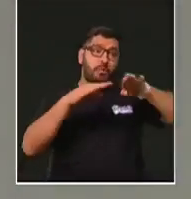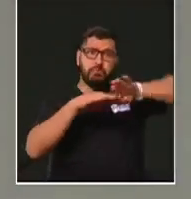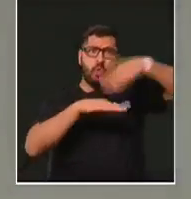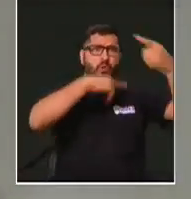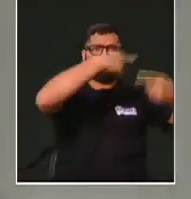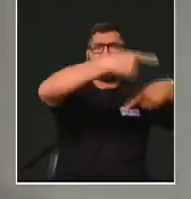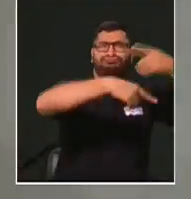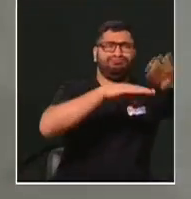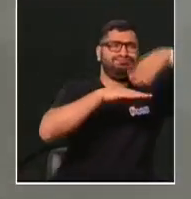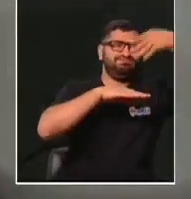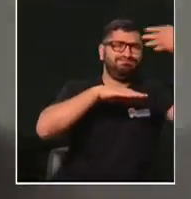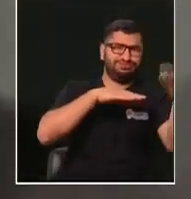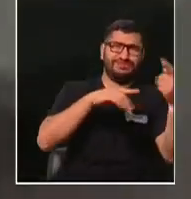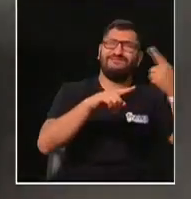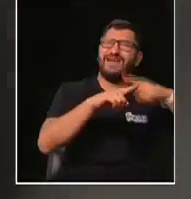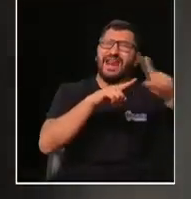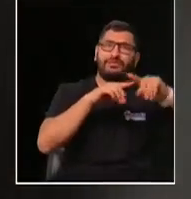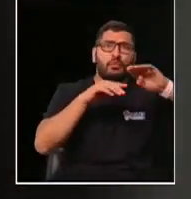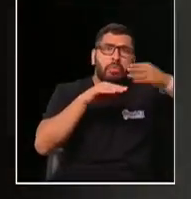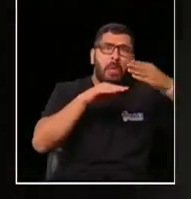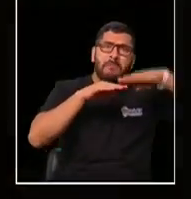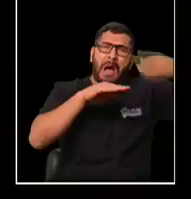Volcamos muchas veces.